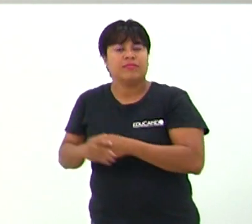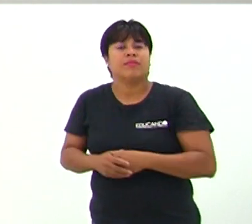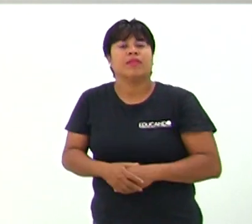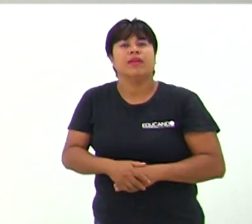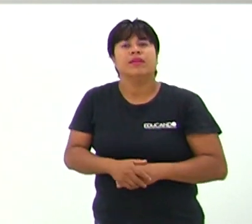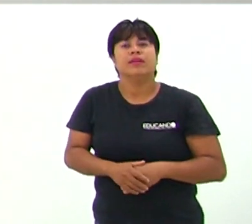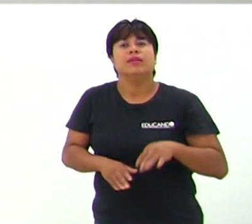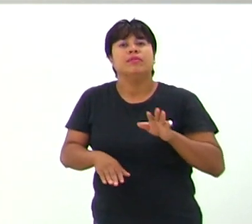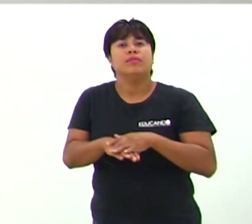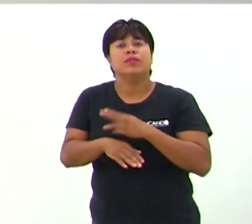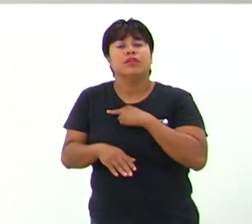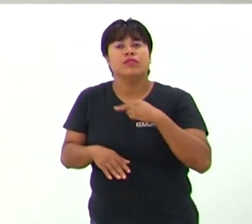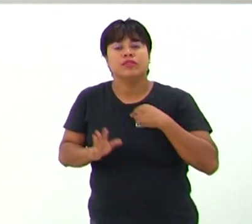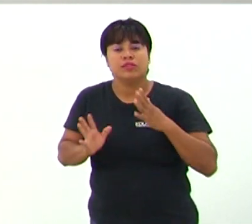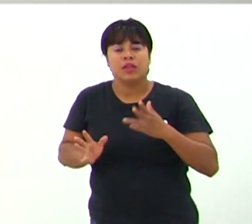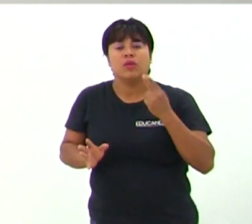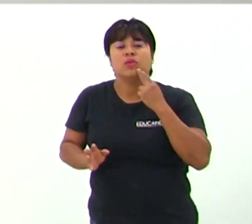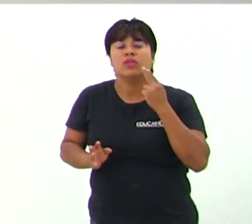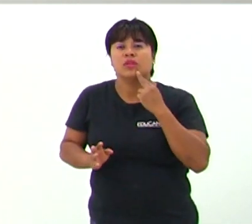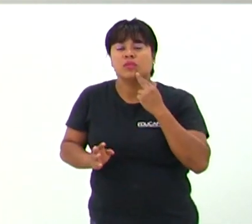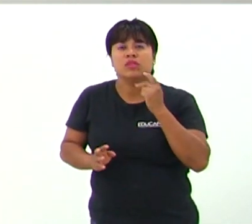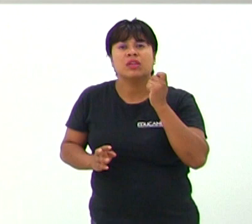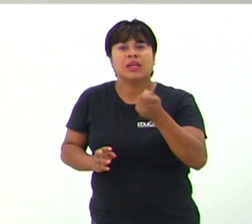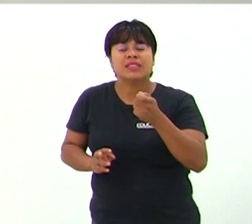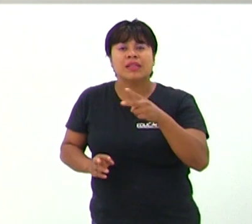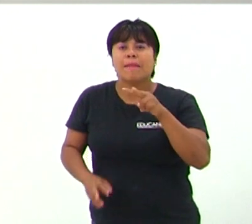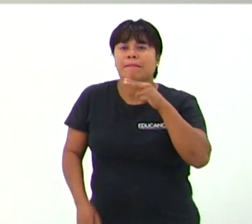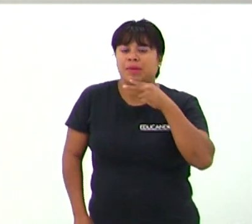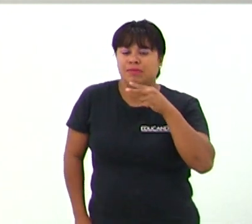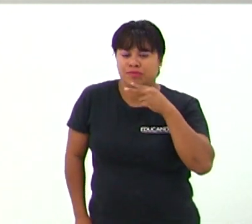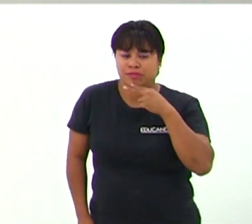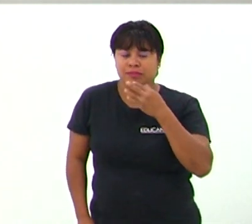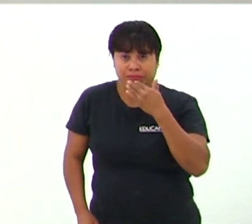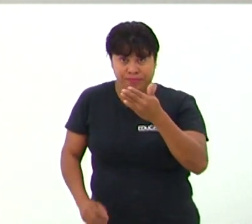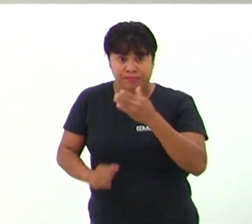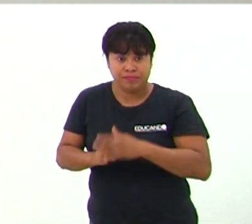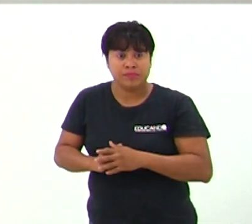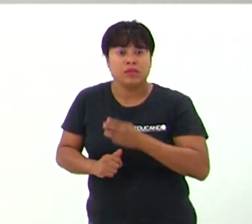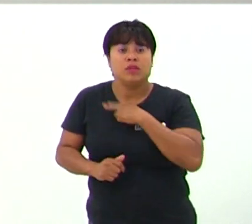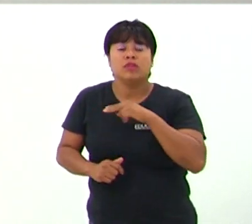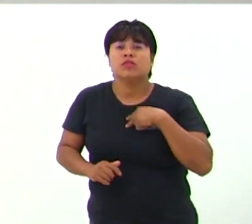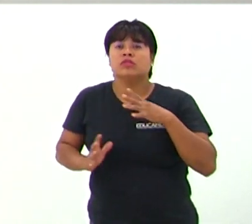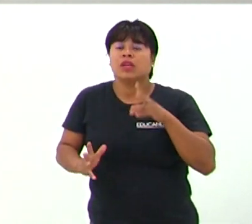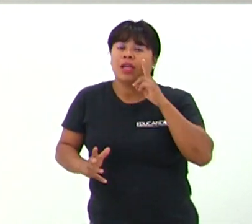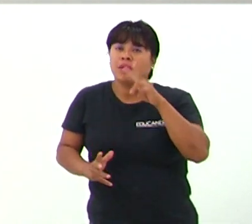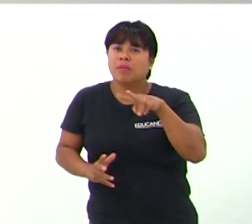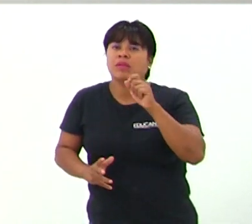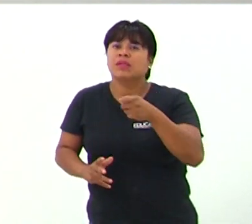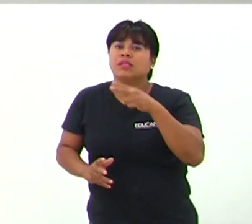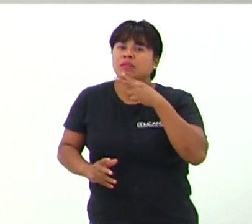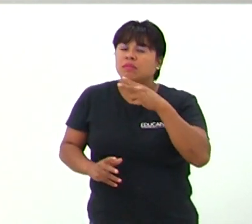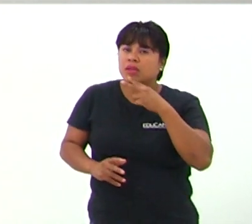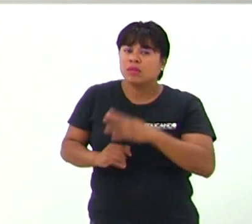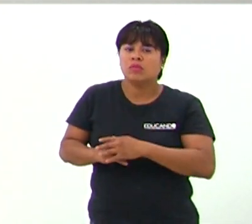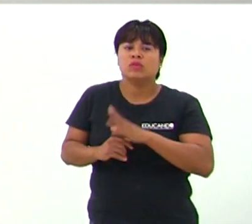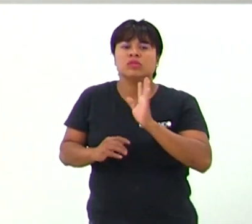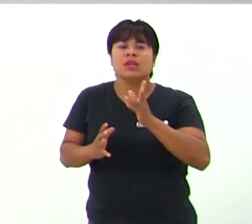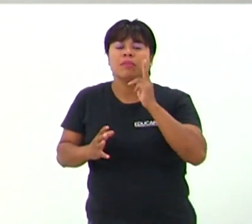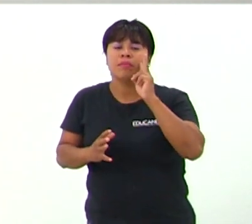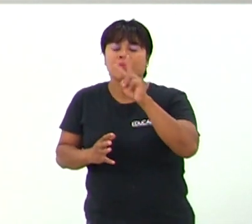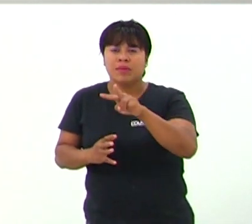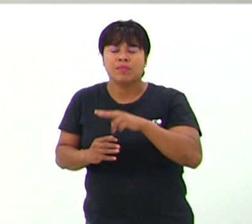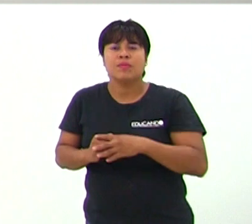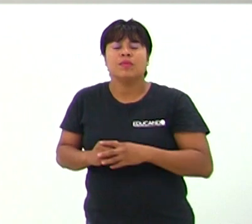porque ya utilizamos lo que son los verbos, ¿bien? Ya vimos lo que son los verbos, ya vimos lo que